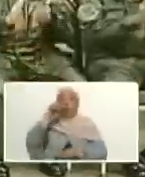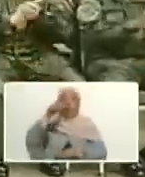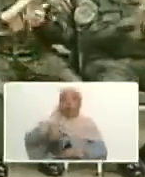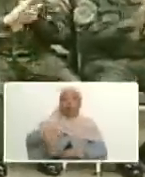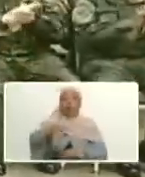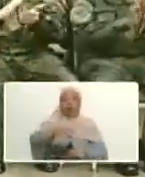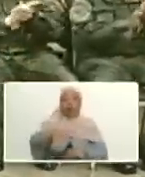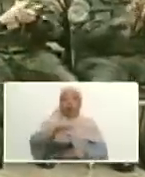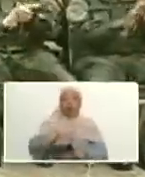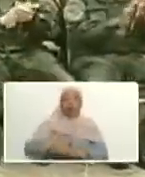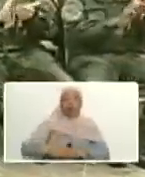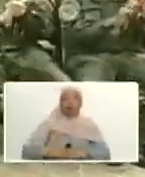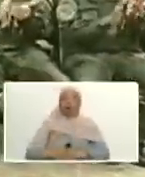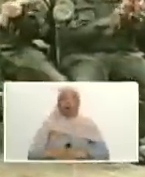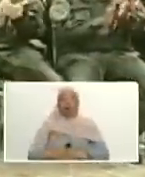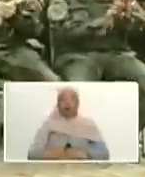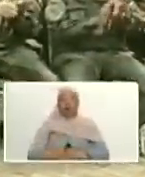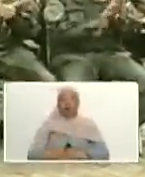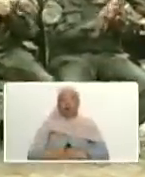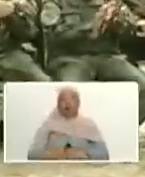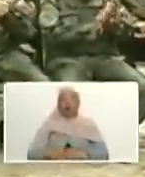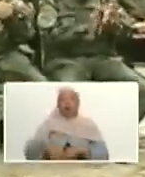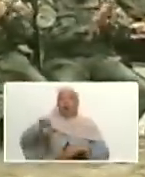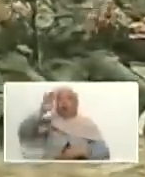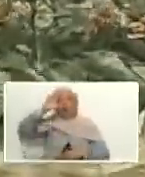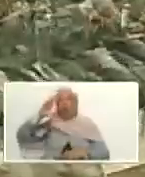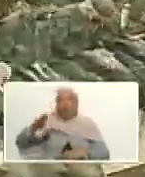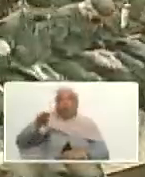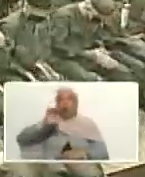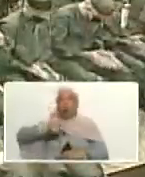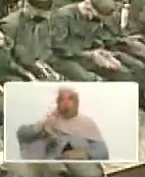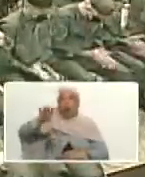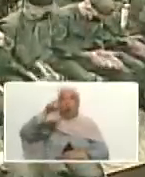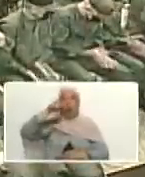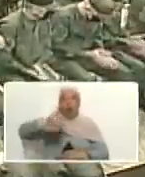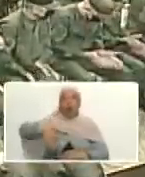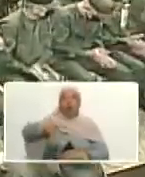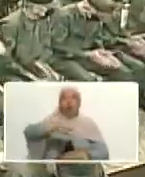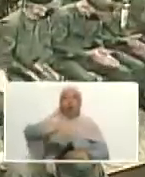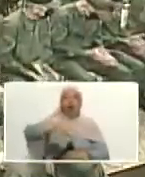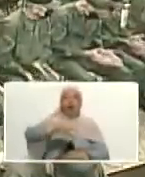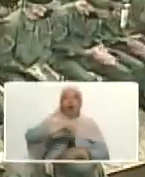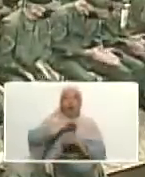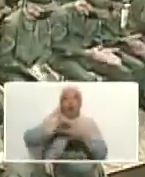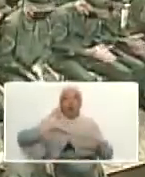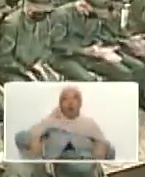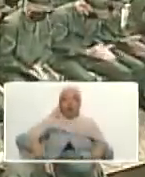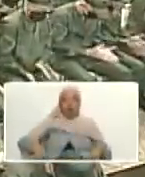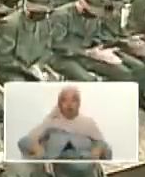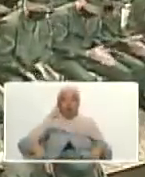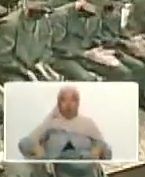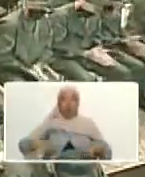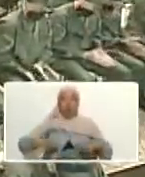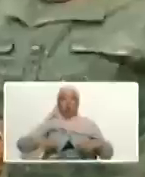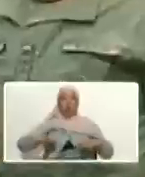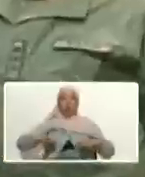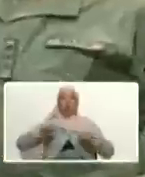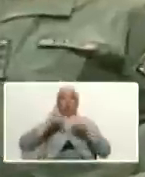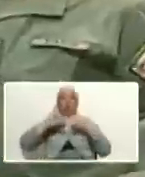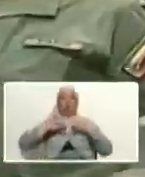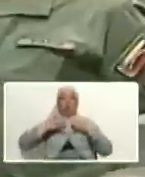a ustedes, soldados de la patria, pueblo uniformado, se los agradezco.